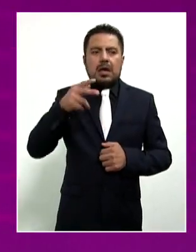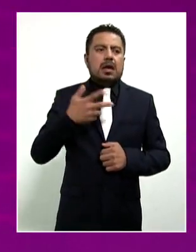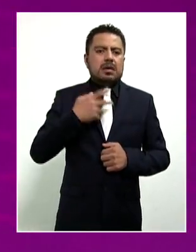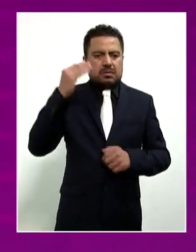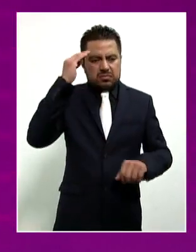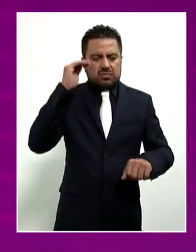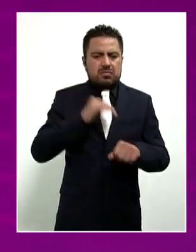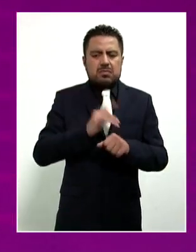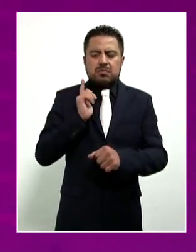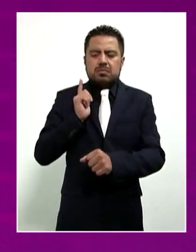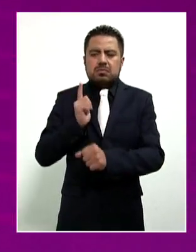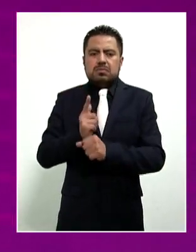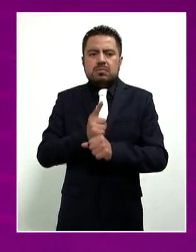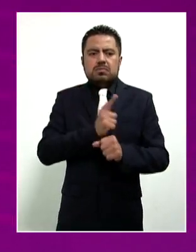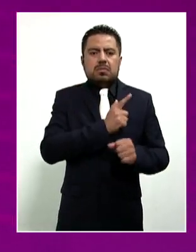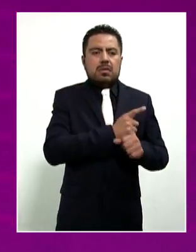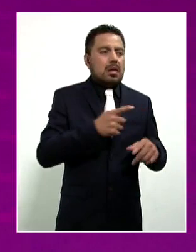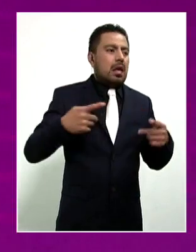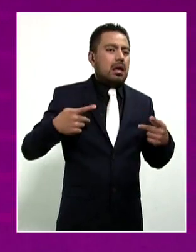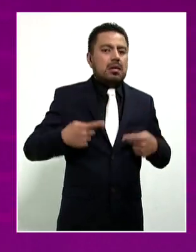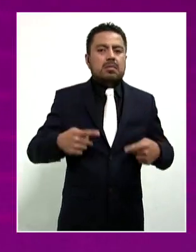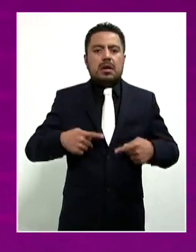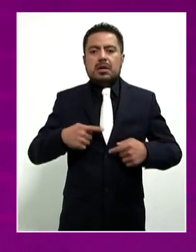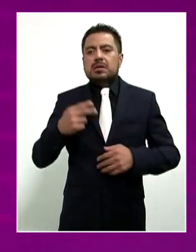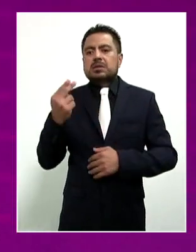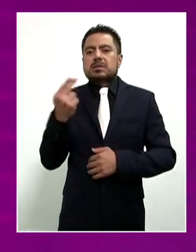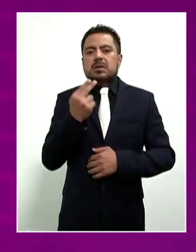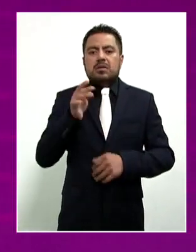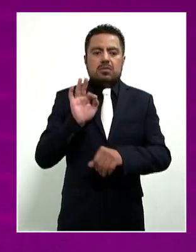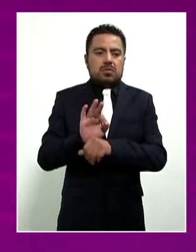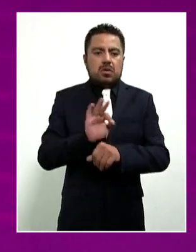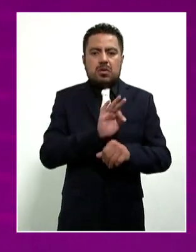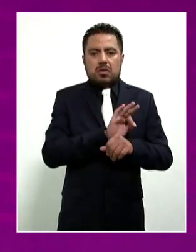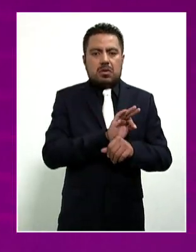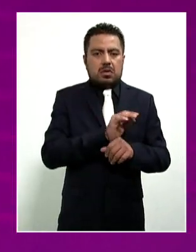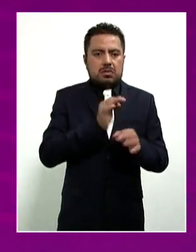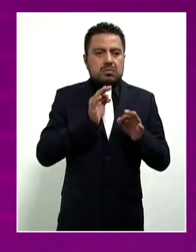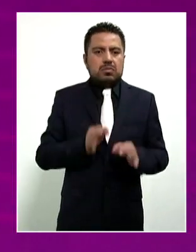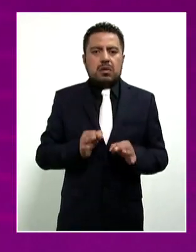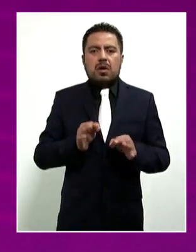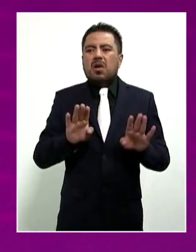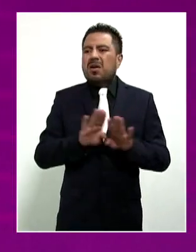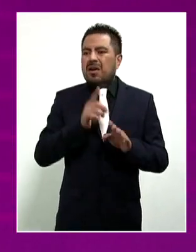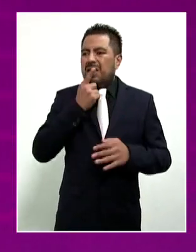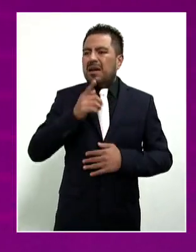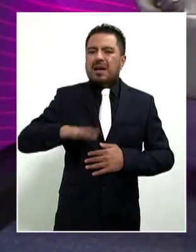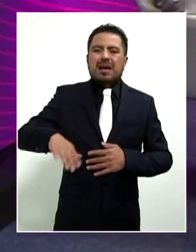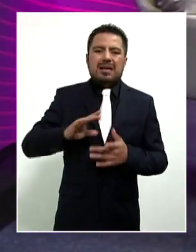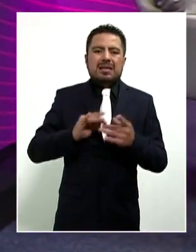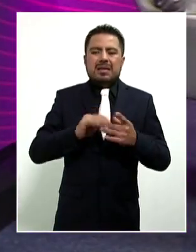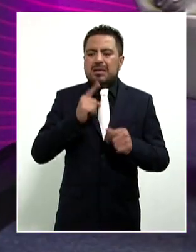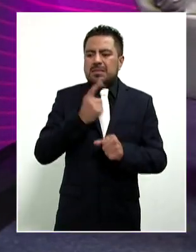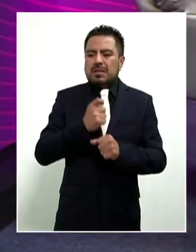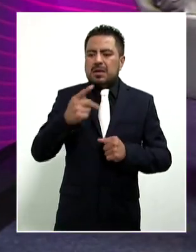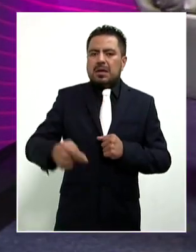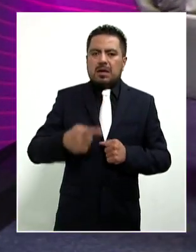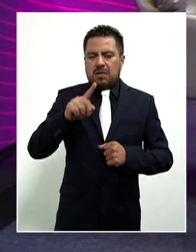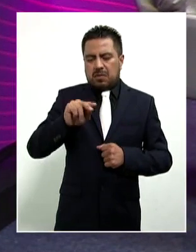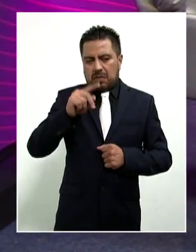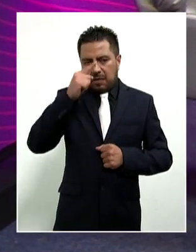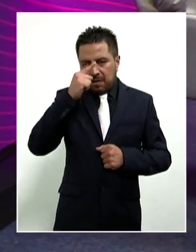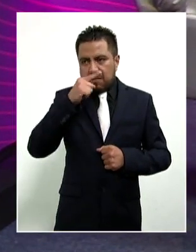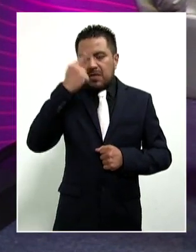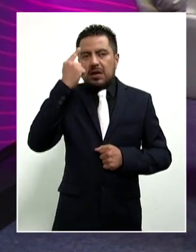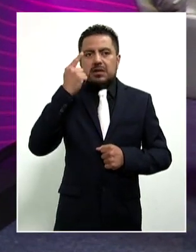capacidad de detectar a las personas con necesidades de protección internacional. Como bien dijiste en tu primera pregunta, no es fácil saber, a